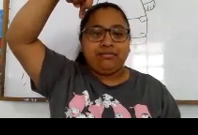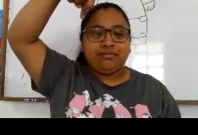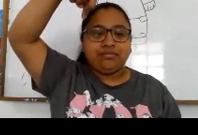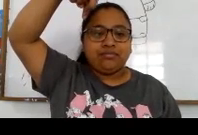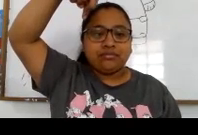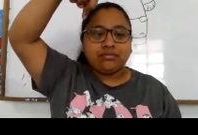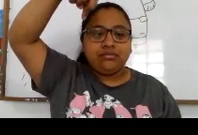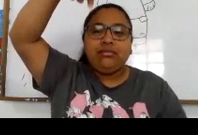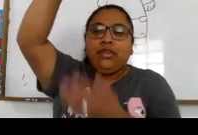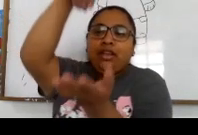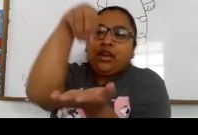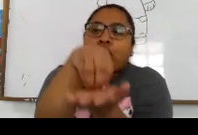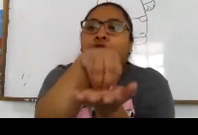P